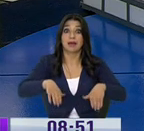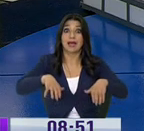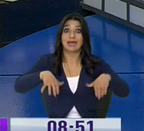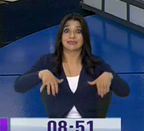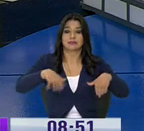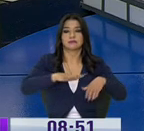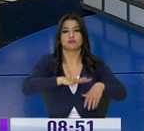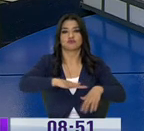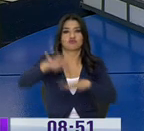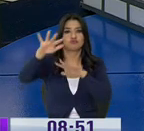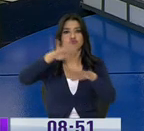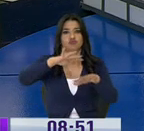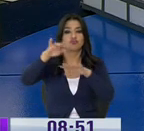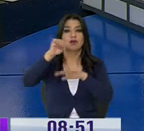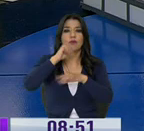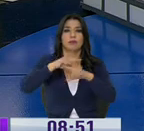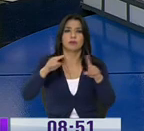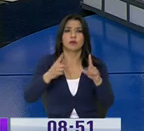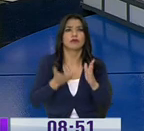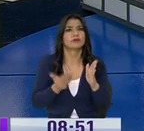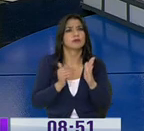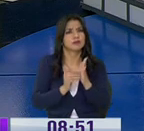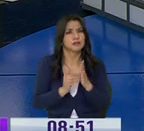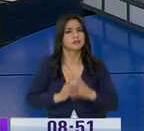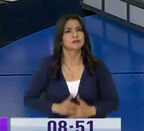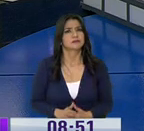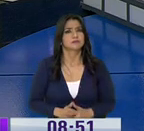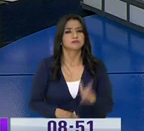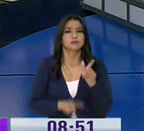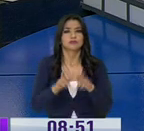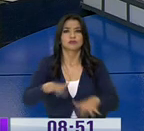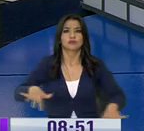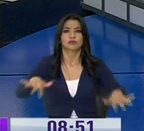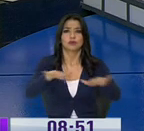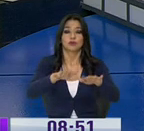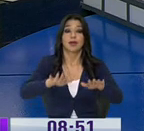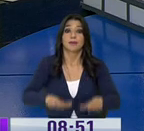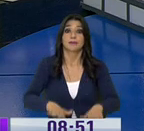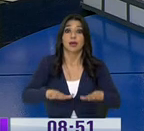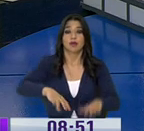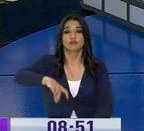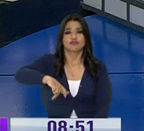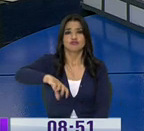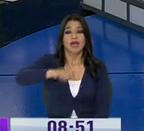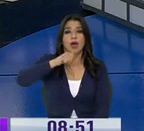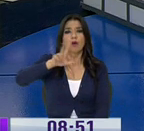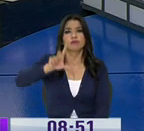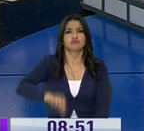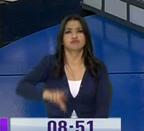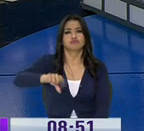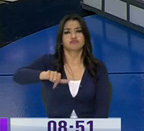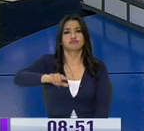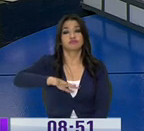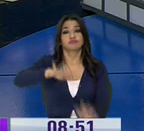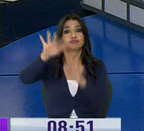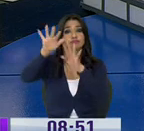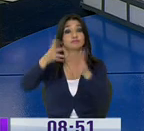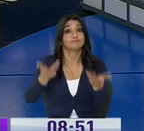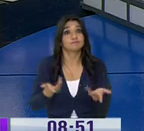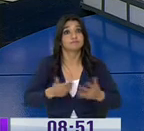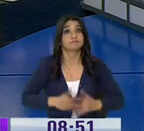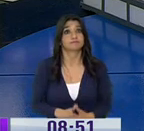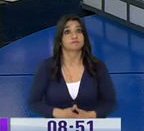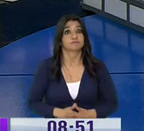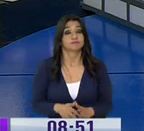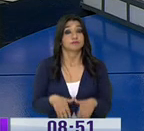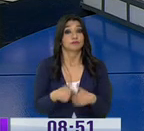se podía solucionar, pero luego atribuyen también a que la gente de los sectores bajos desperdicia el líquido vital, pero eso no ha sido comprobado, así que no